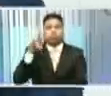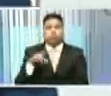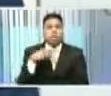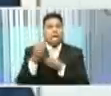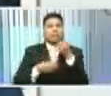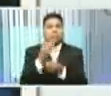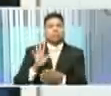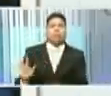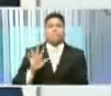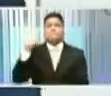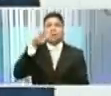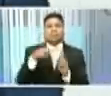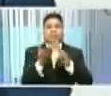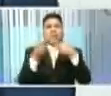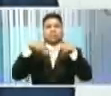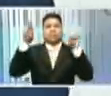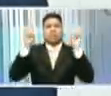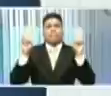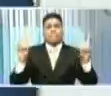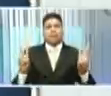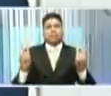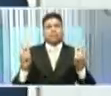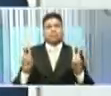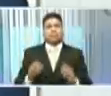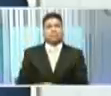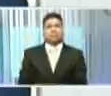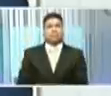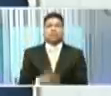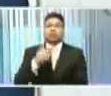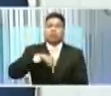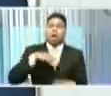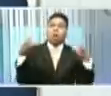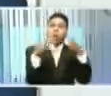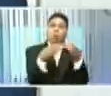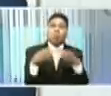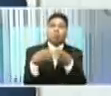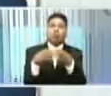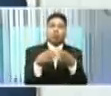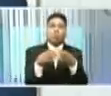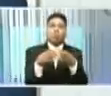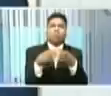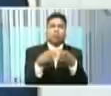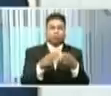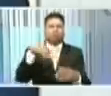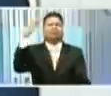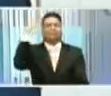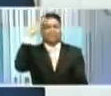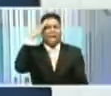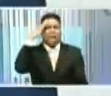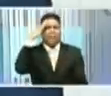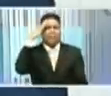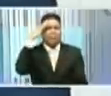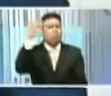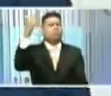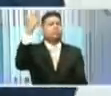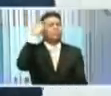de paz, tenemos un grupo que conocemos muy bien, que todos los días anda